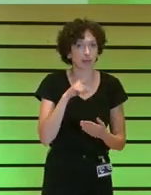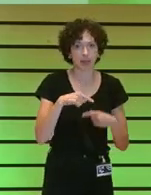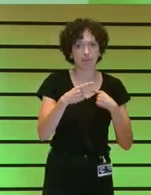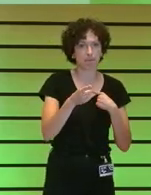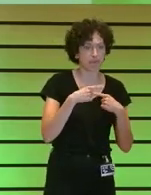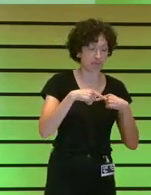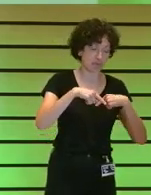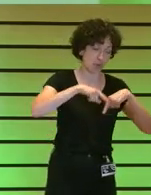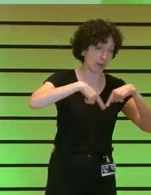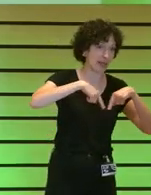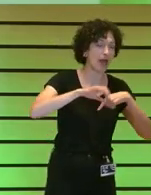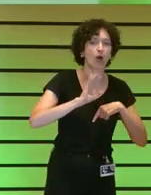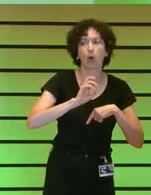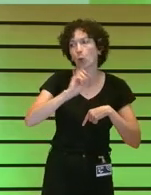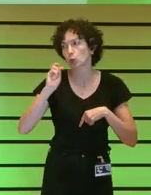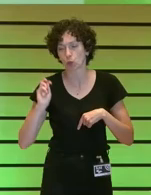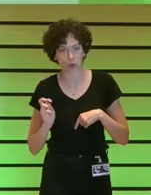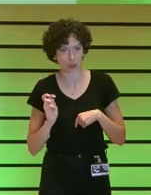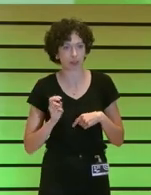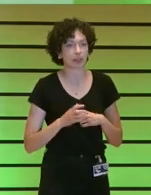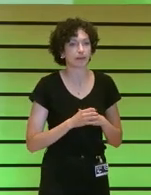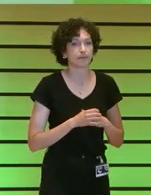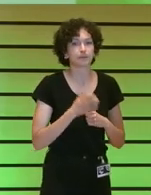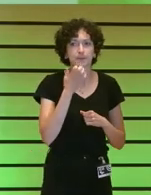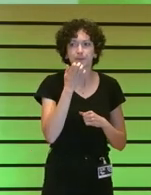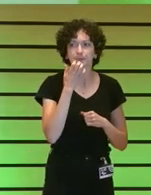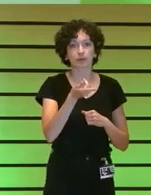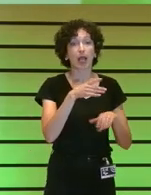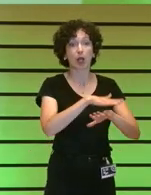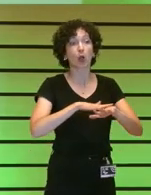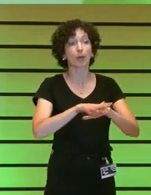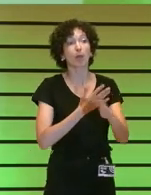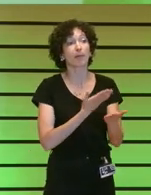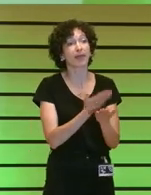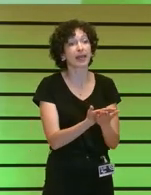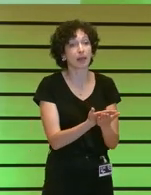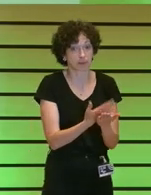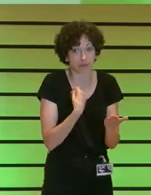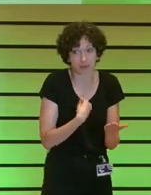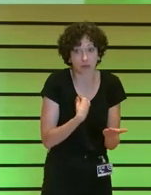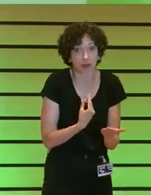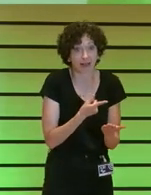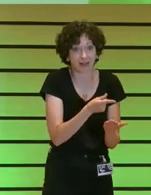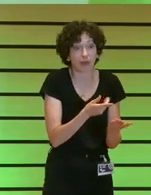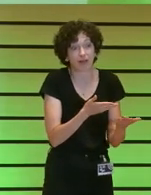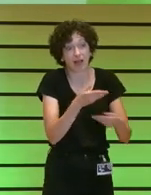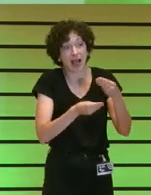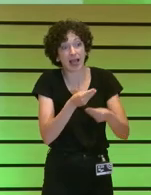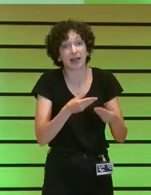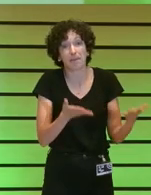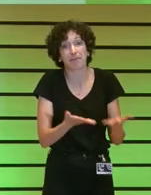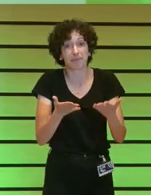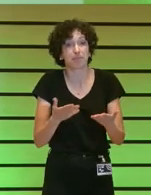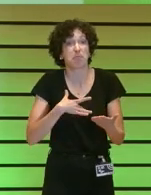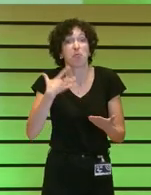hablo de otras cosas que hay que pedirles a las instituciones esto que lo hagan posible en todas las